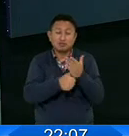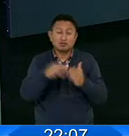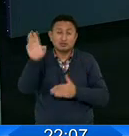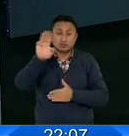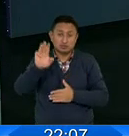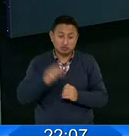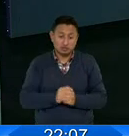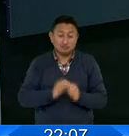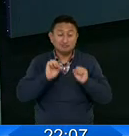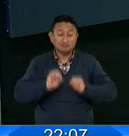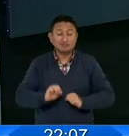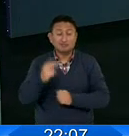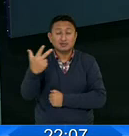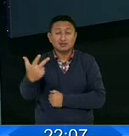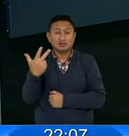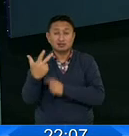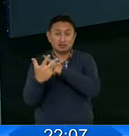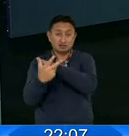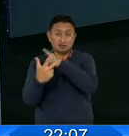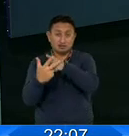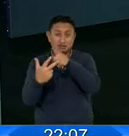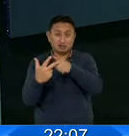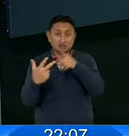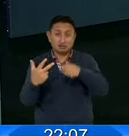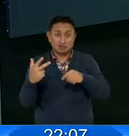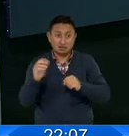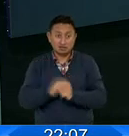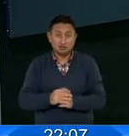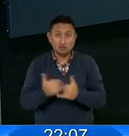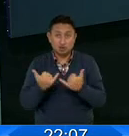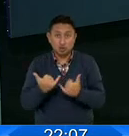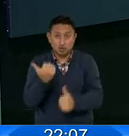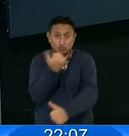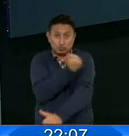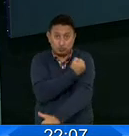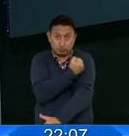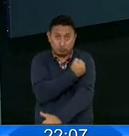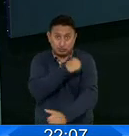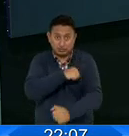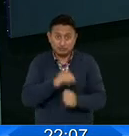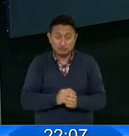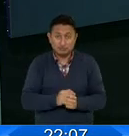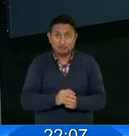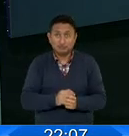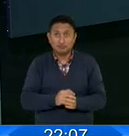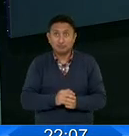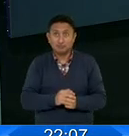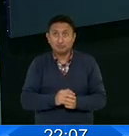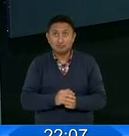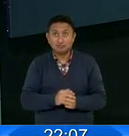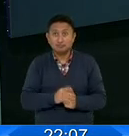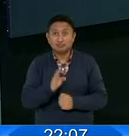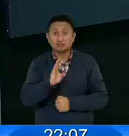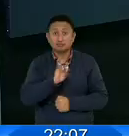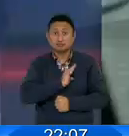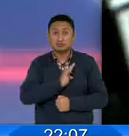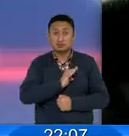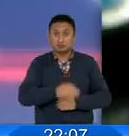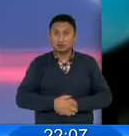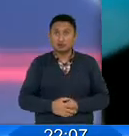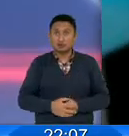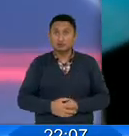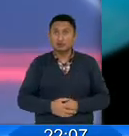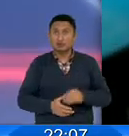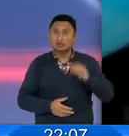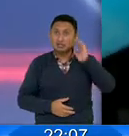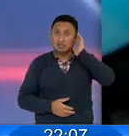para los tres tipos de biológicos con los que se está inmunizando, se lo hace de manera técnica. Por